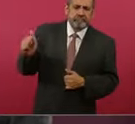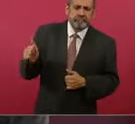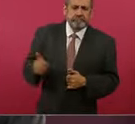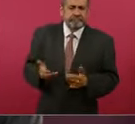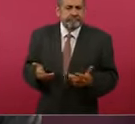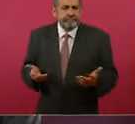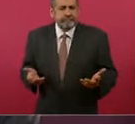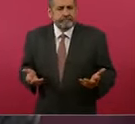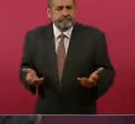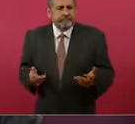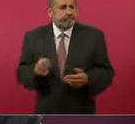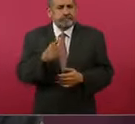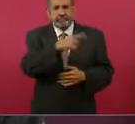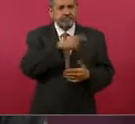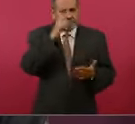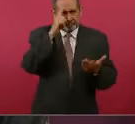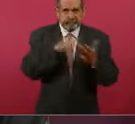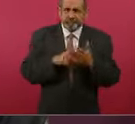porque no creían en eso.